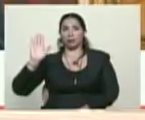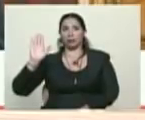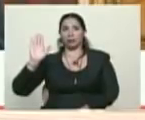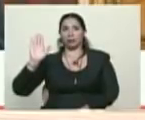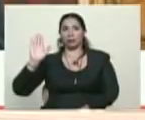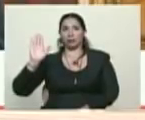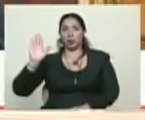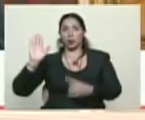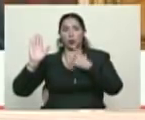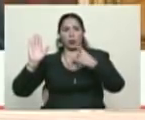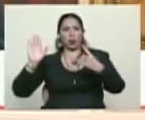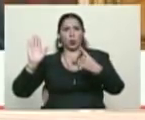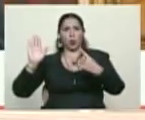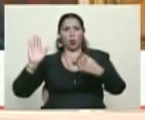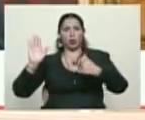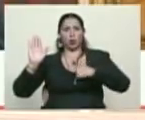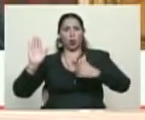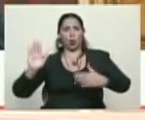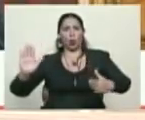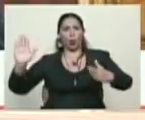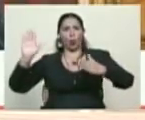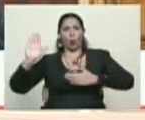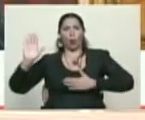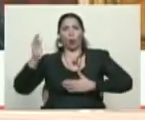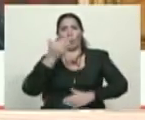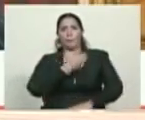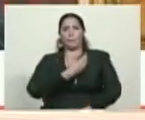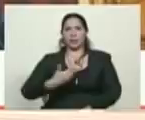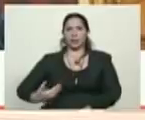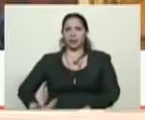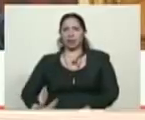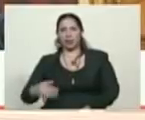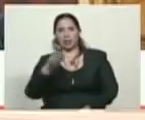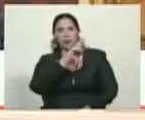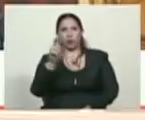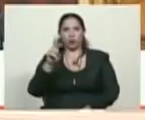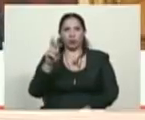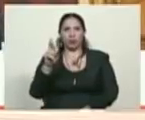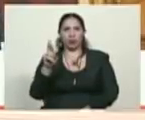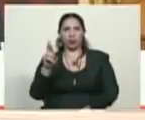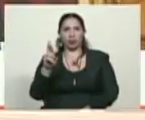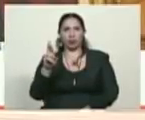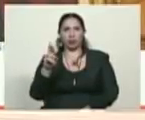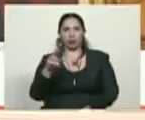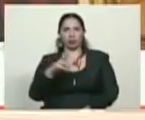dijo, juro como presidente de la República.